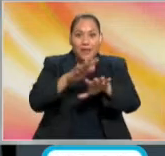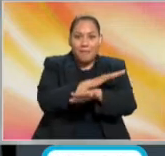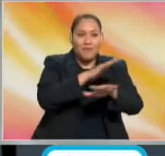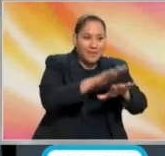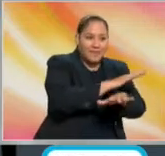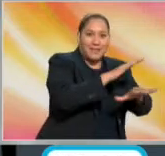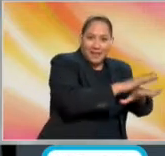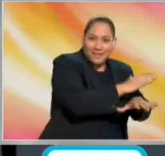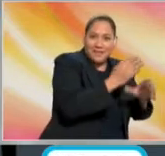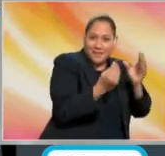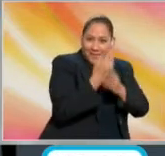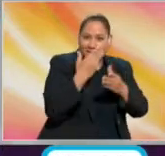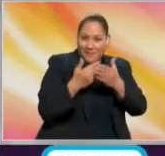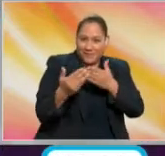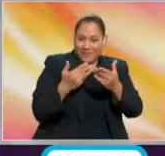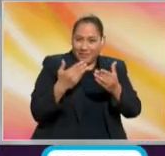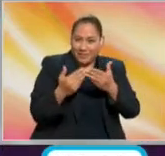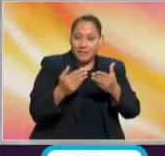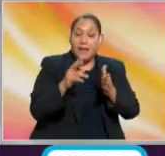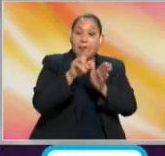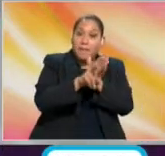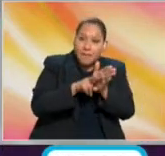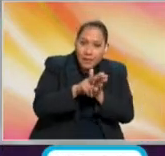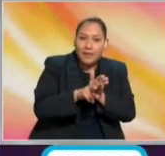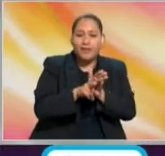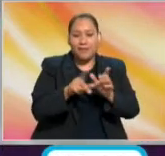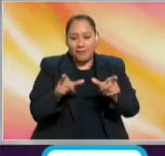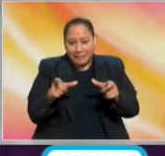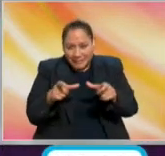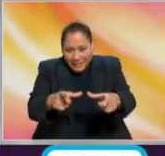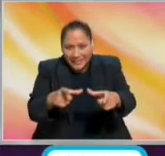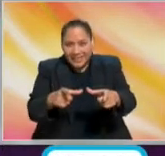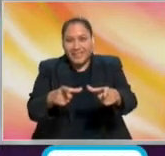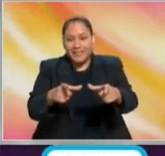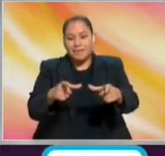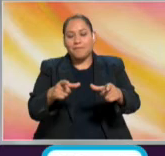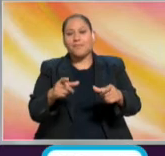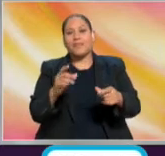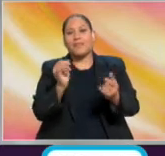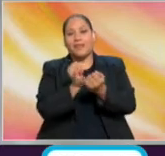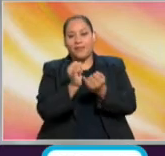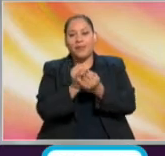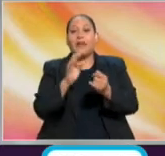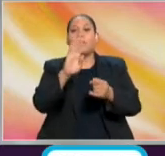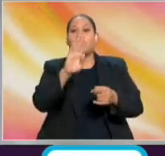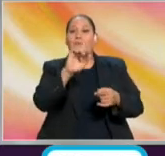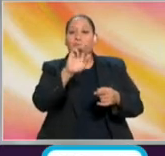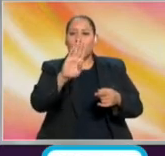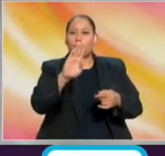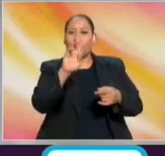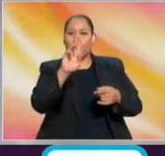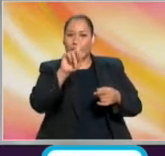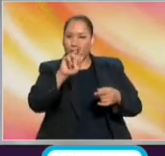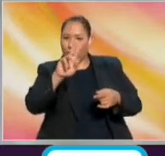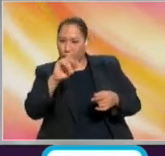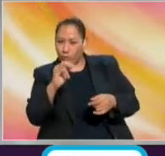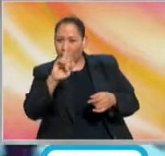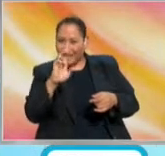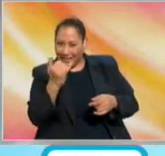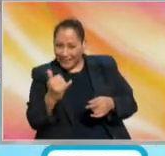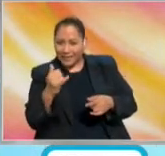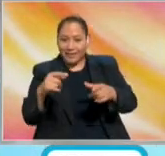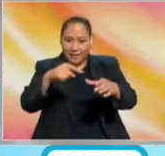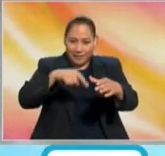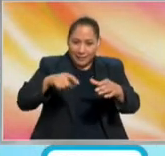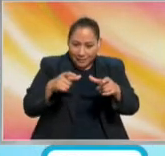de tener la videocasetera, ya sabes, beta, VHS, hasta pasar al Blu-ray o a pasar a la televisión. ¿Al digital?